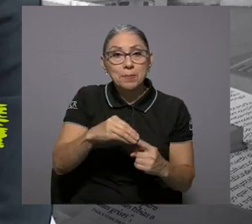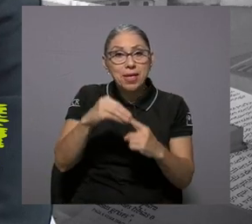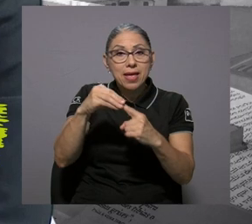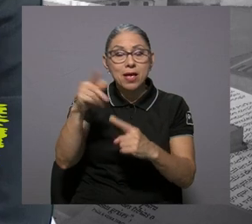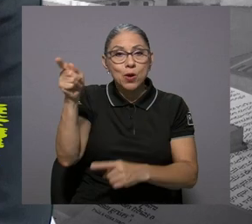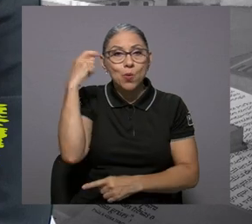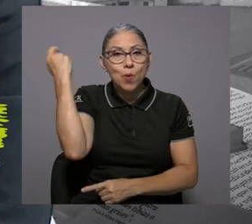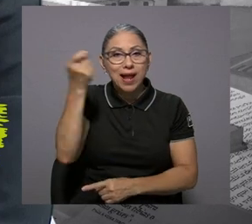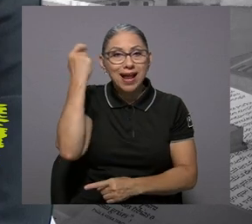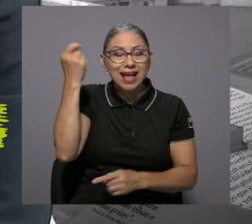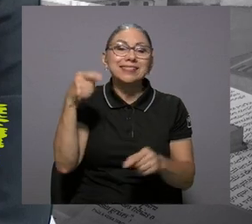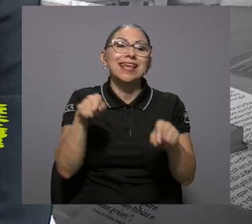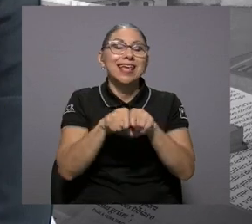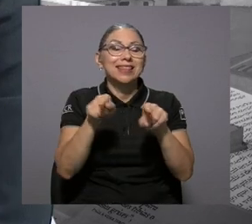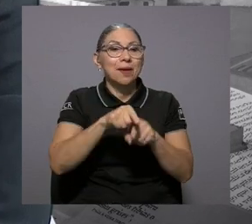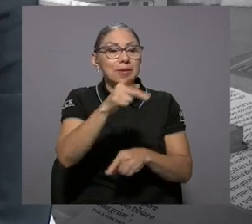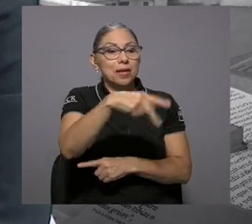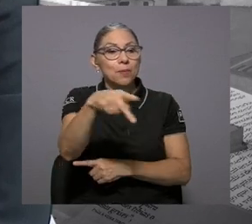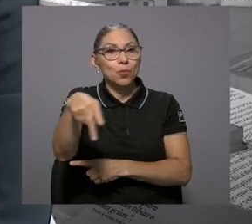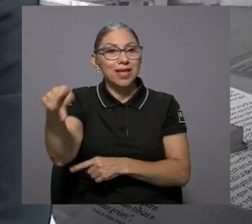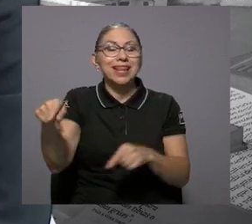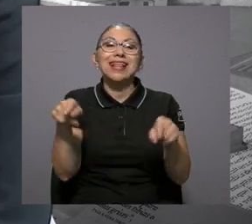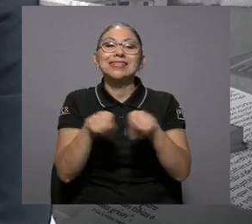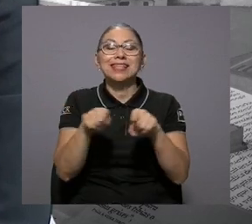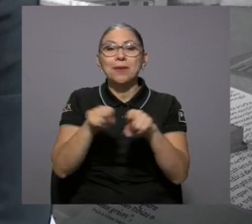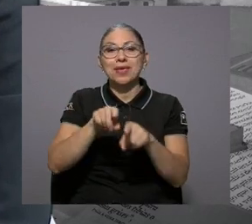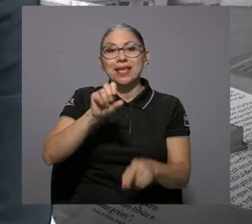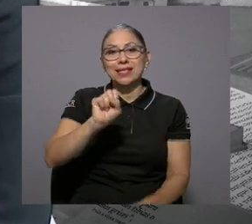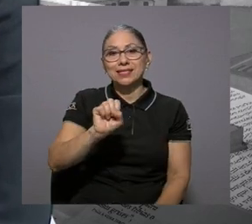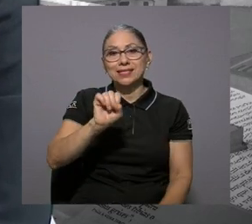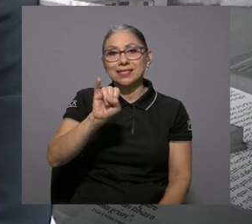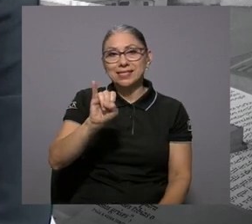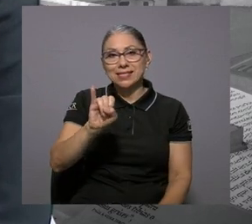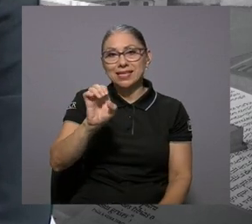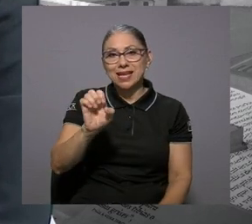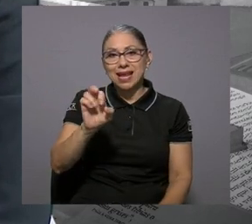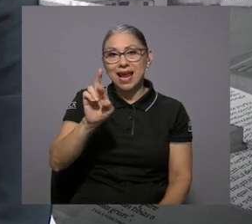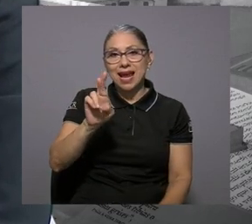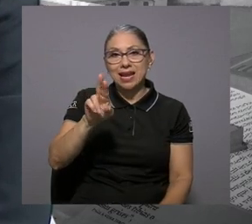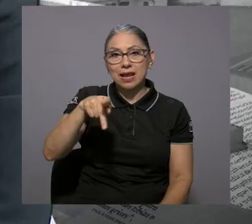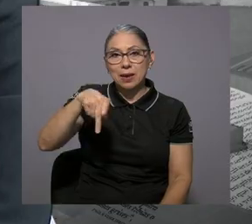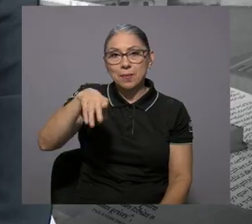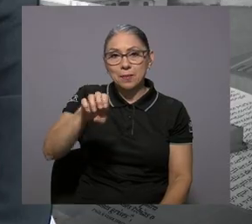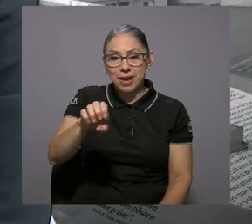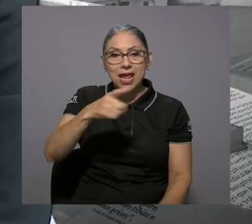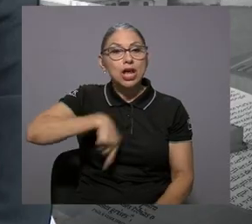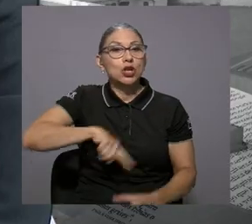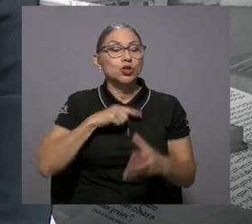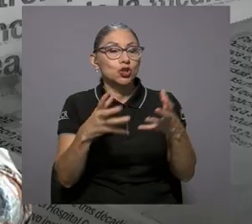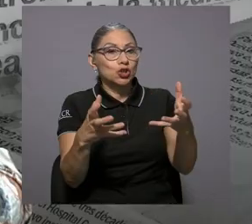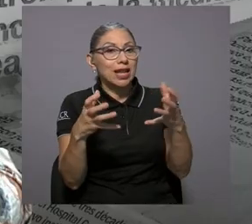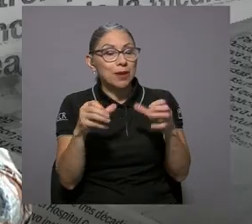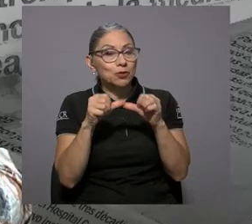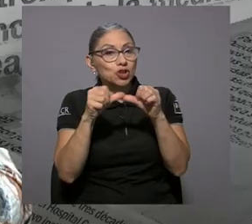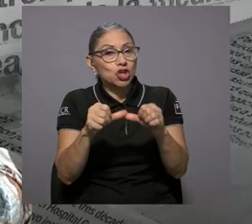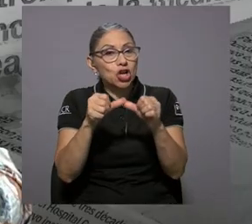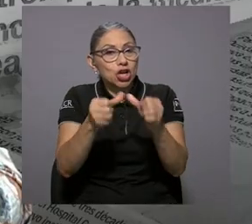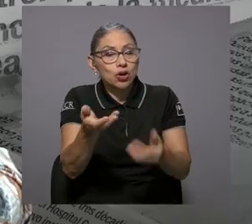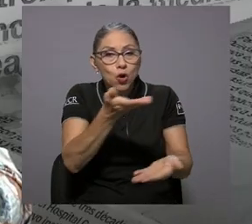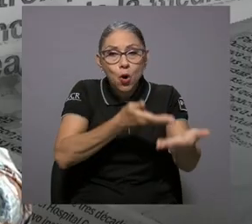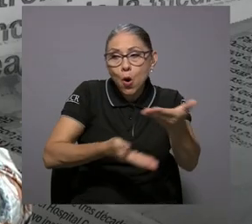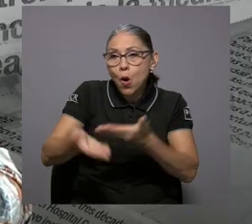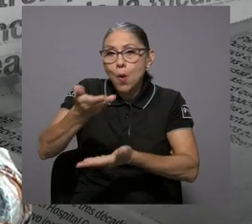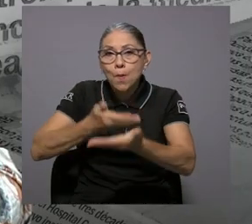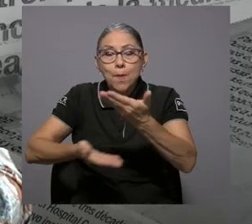también en el estero de Sierpe, y queremos seguir esa cooperación para ver cómo podemos ir más allá